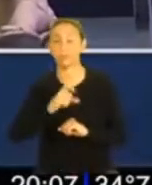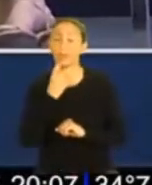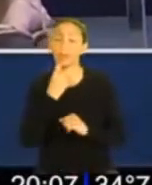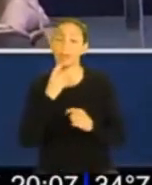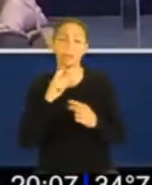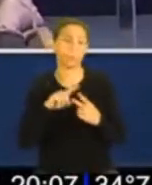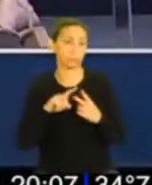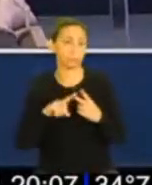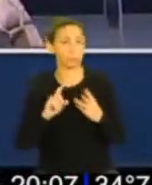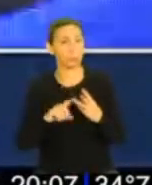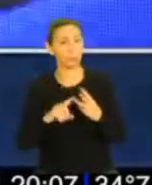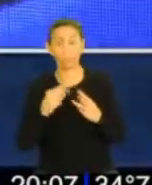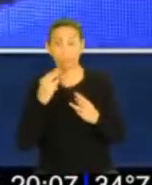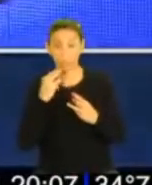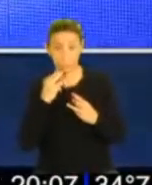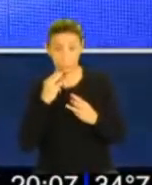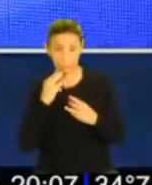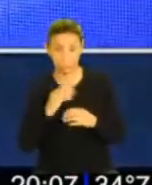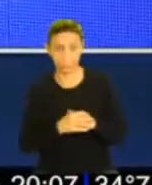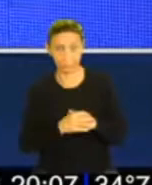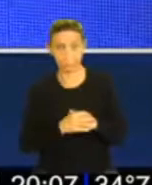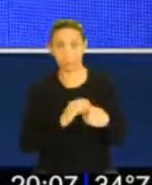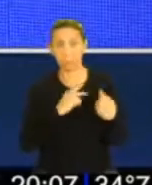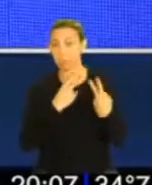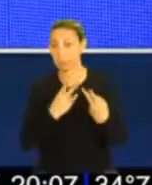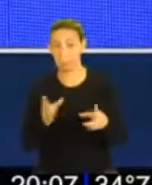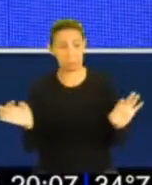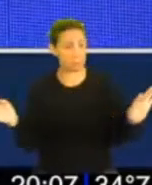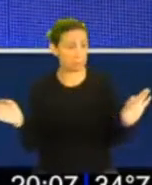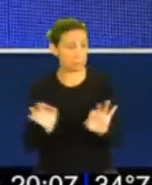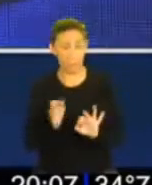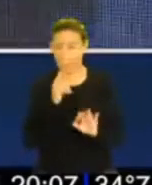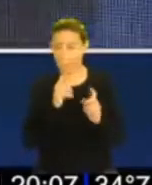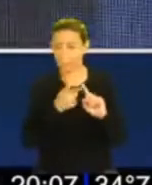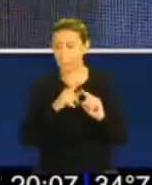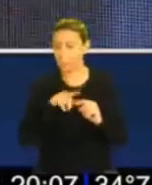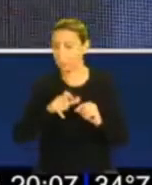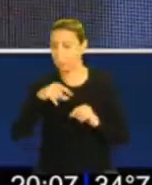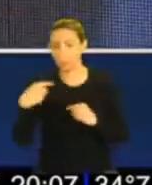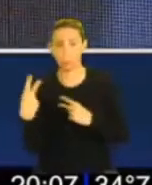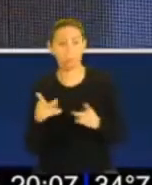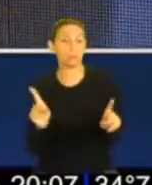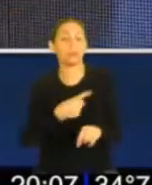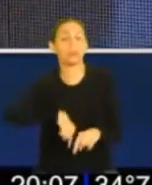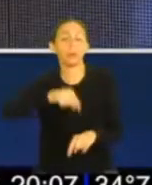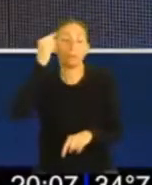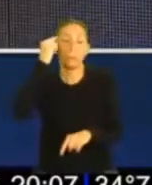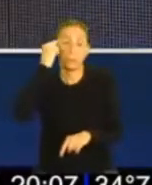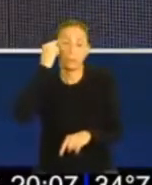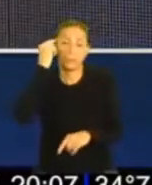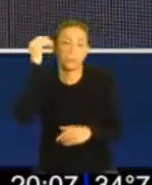en San Luis se han detectado y un caso en Villa Mercedes, sin viajes, sin nexo aparente. Así que, bueno, presumimos